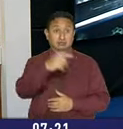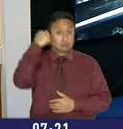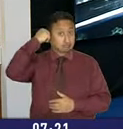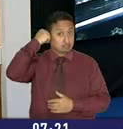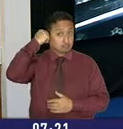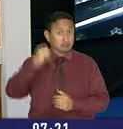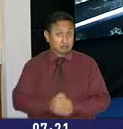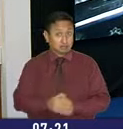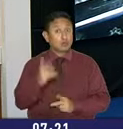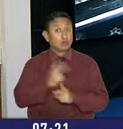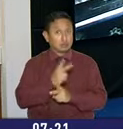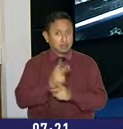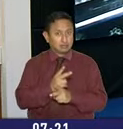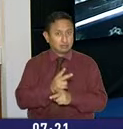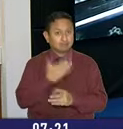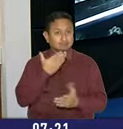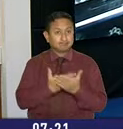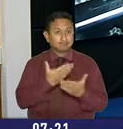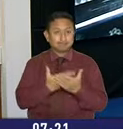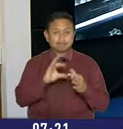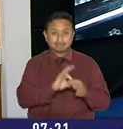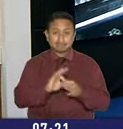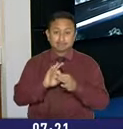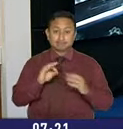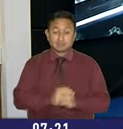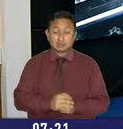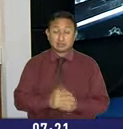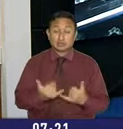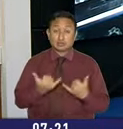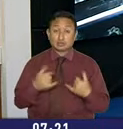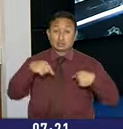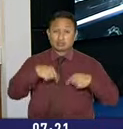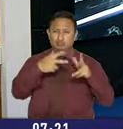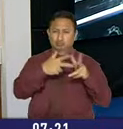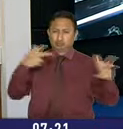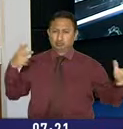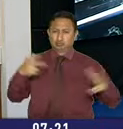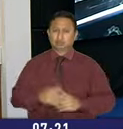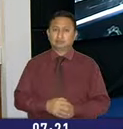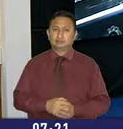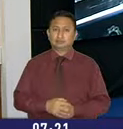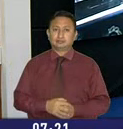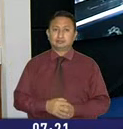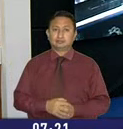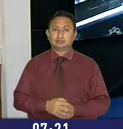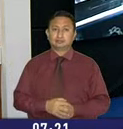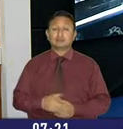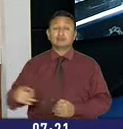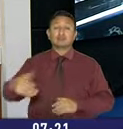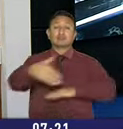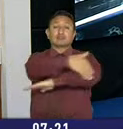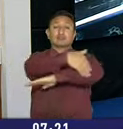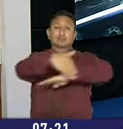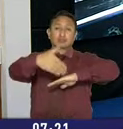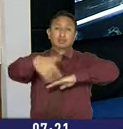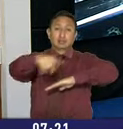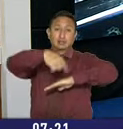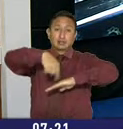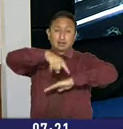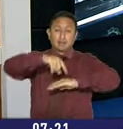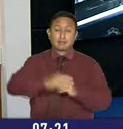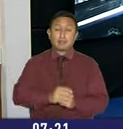Intimilla. Hay tráfico pesado a esta hora en la zona de la José María Velasco Ibarra, en el trébol que une hacia el sur, hacia el centro